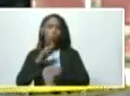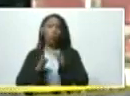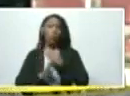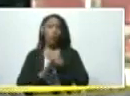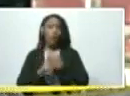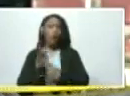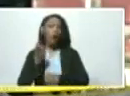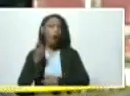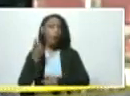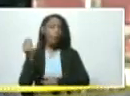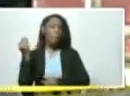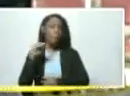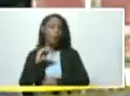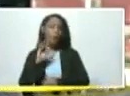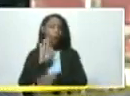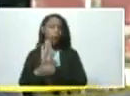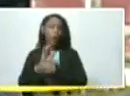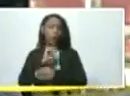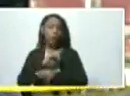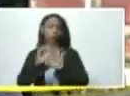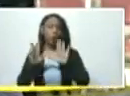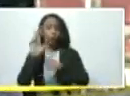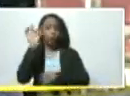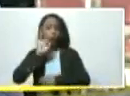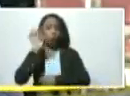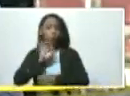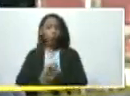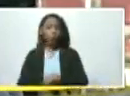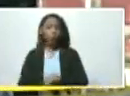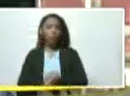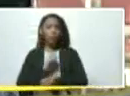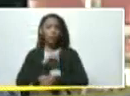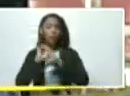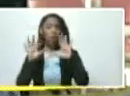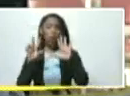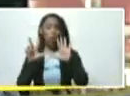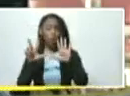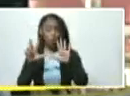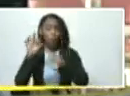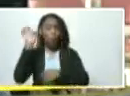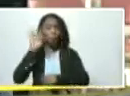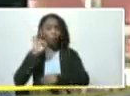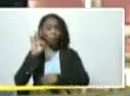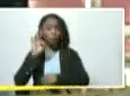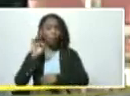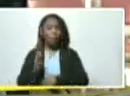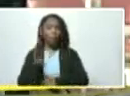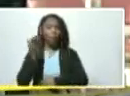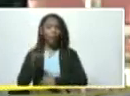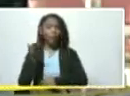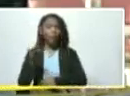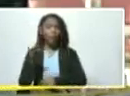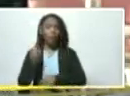falta cubrir un 18%, del requerimiento de los